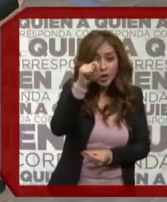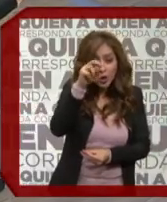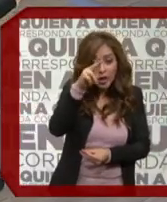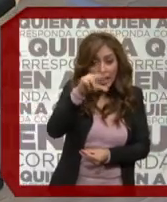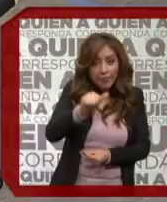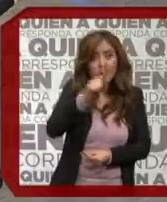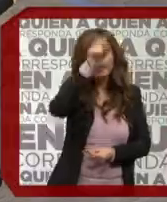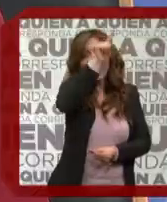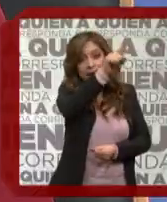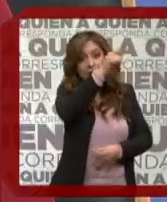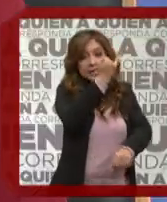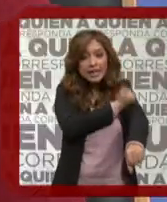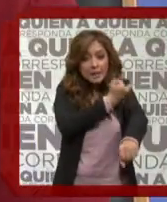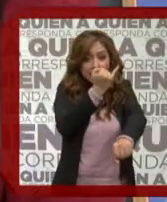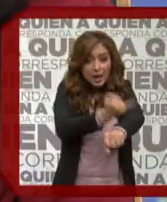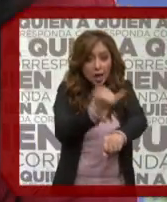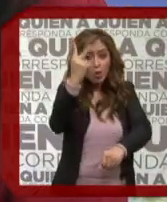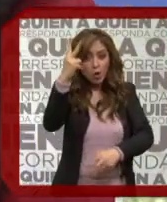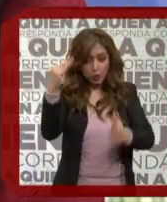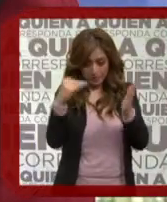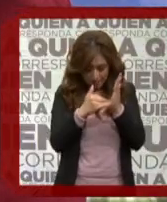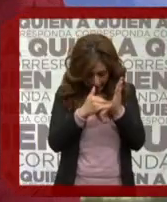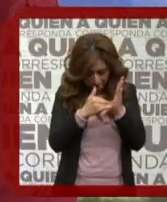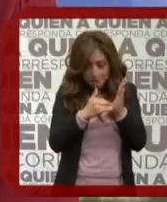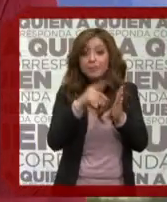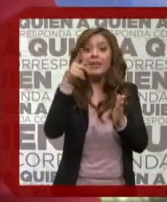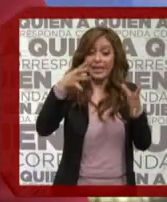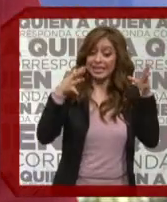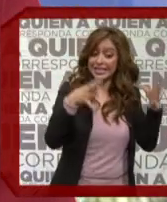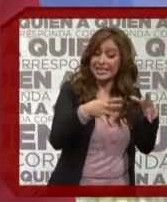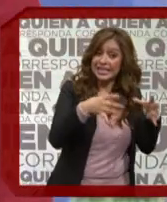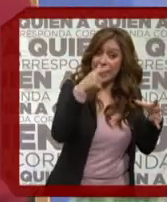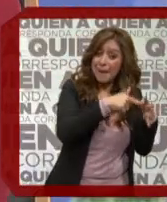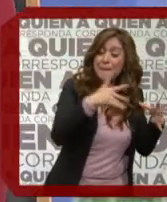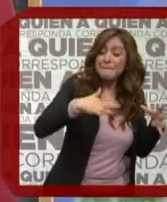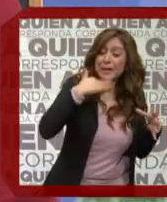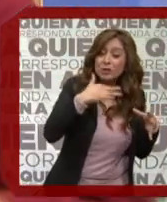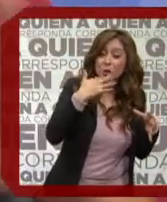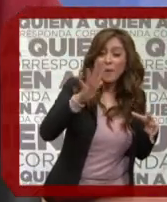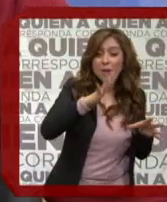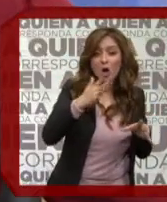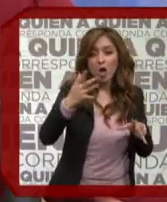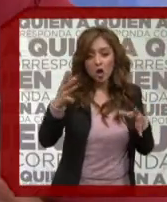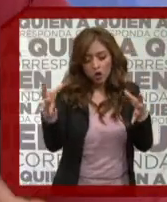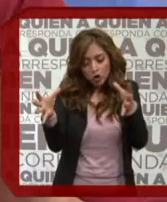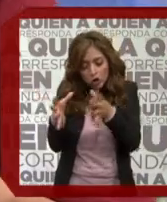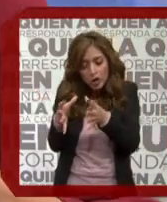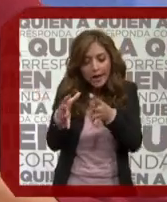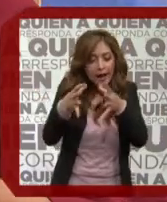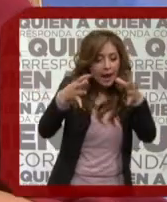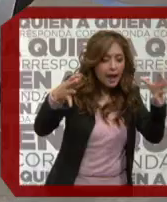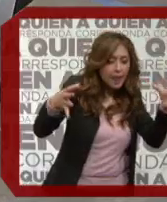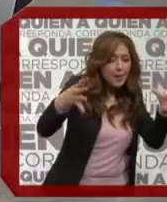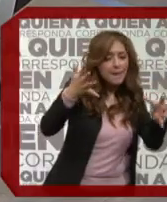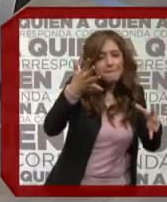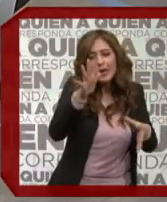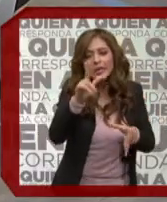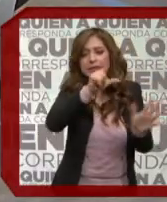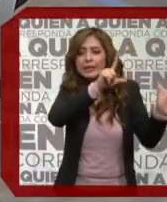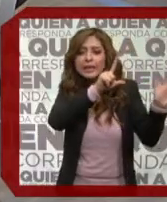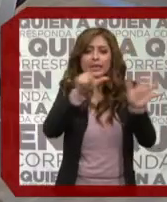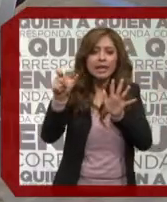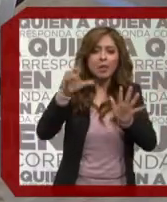2,25. De esas sí tenemos alrededor, entre chiquitos grandotes alrededor de